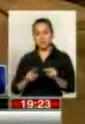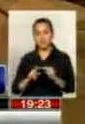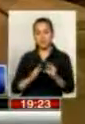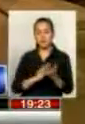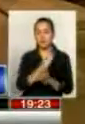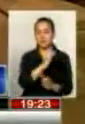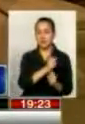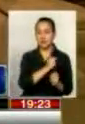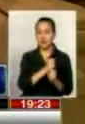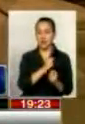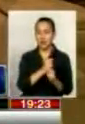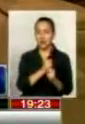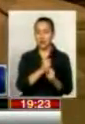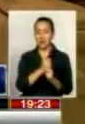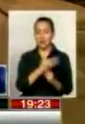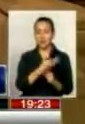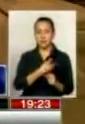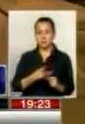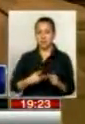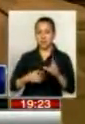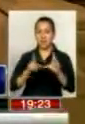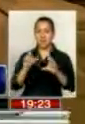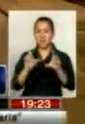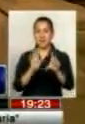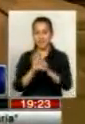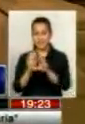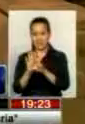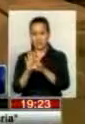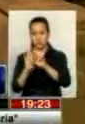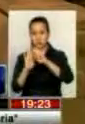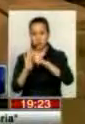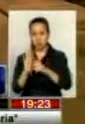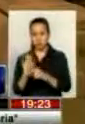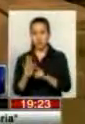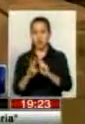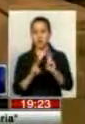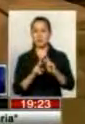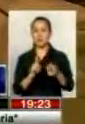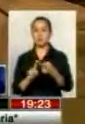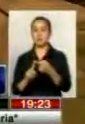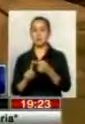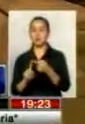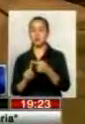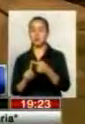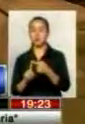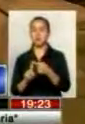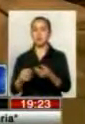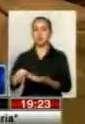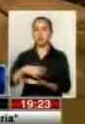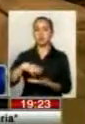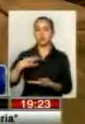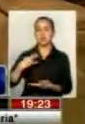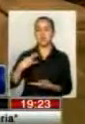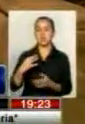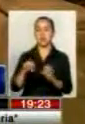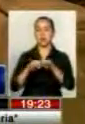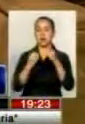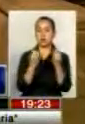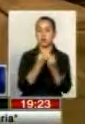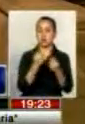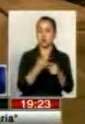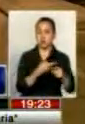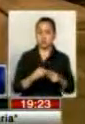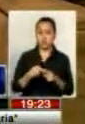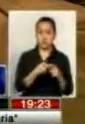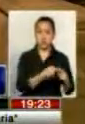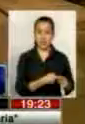trabajo legislativo, en el marco, obviamente, de lo que tenemos que generar también con la participación de la ciudadanía y las organizaciones sociales. Pero efectivamente